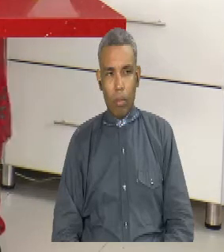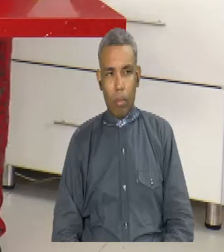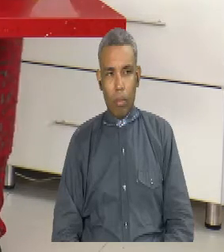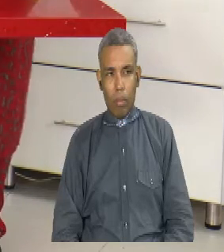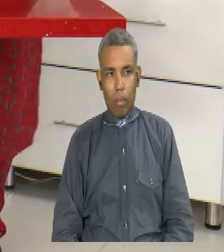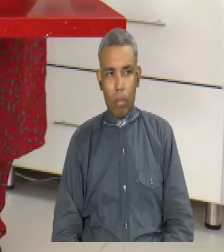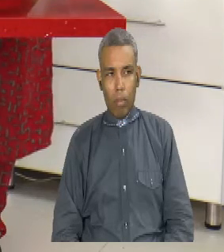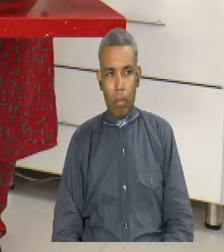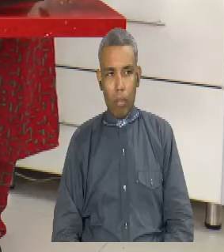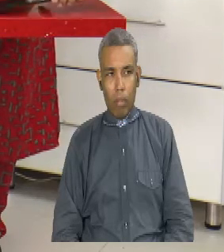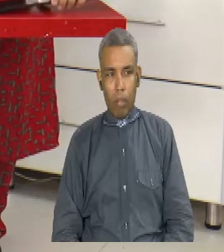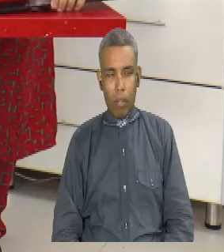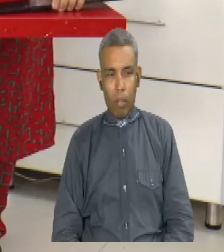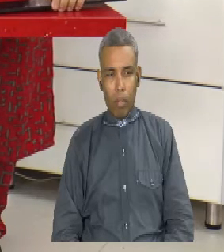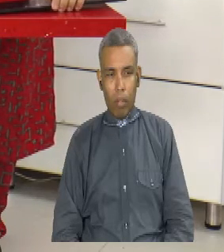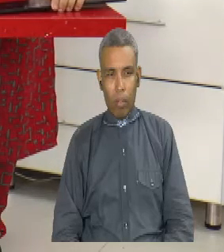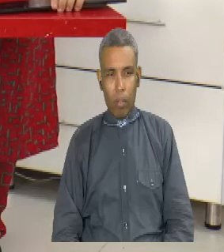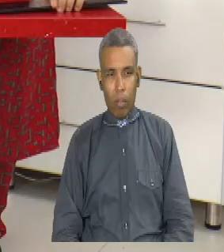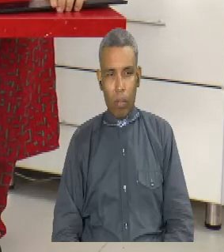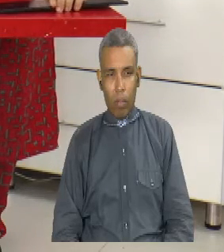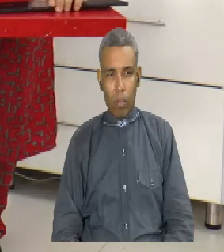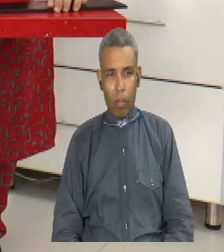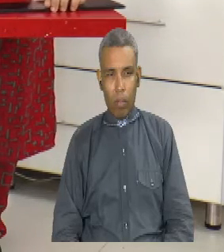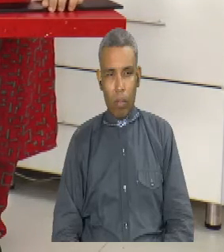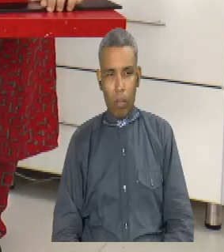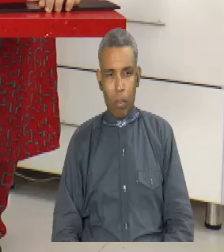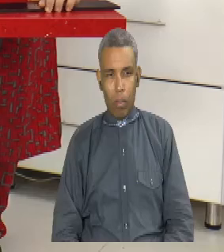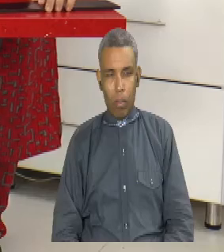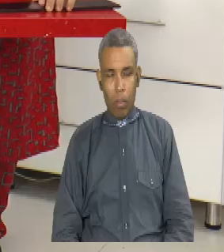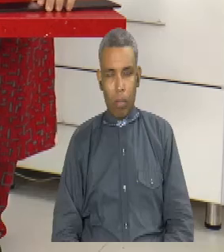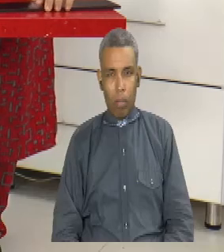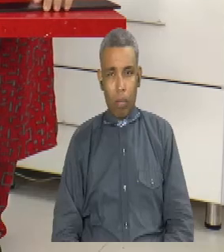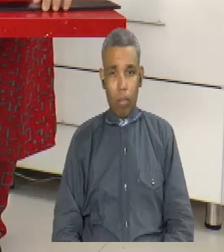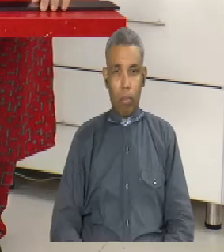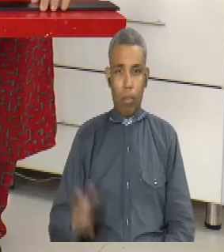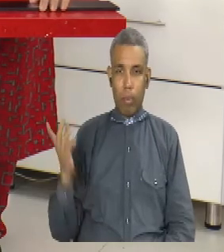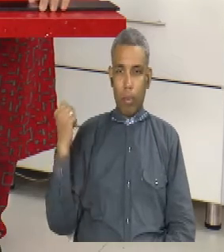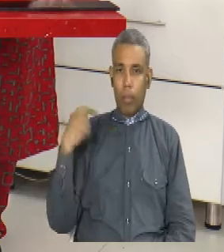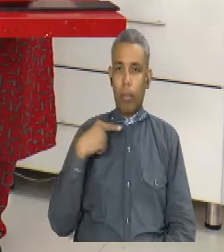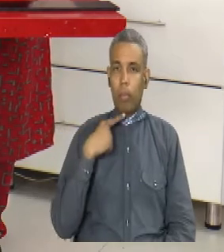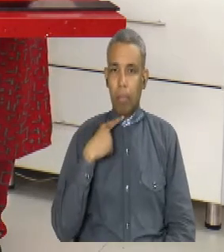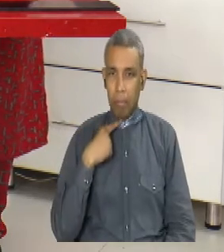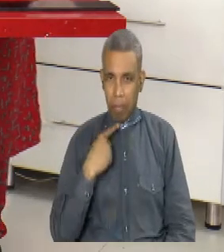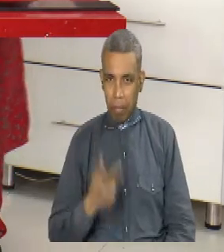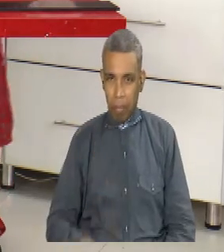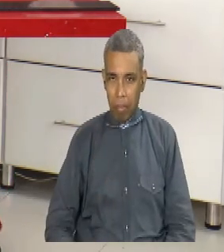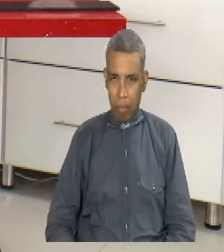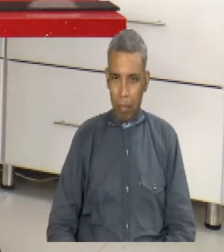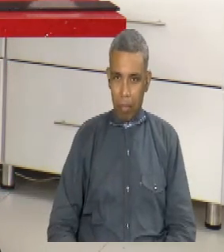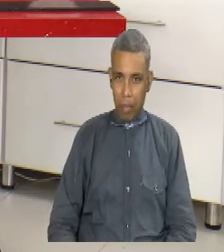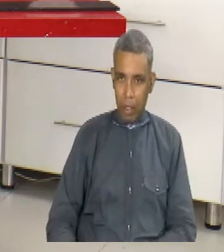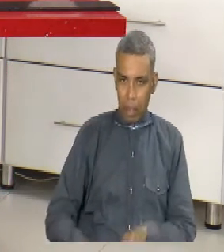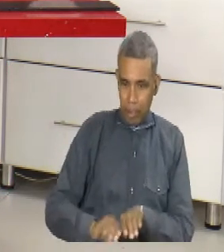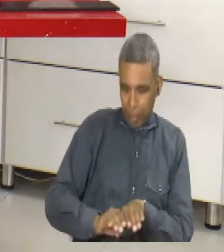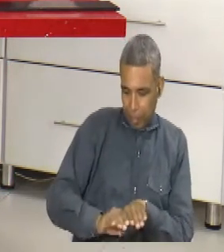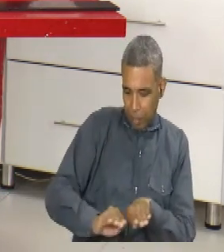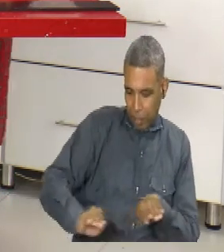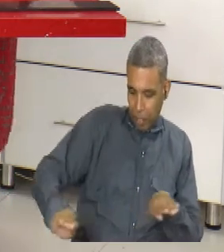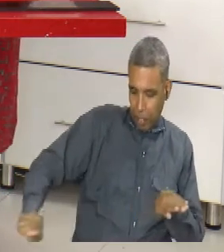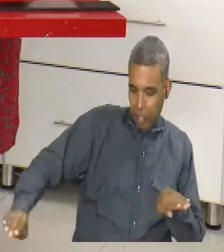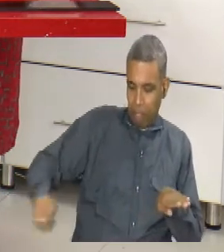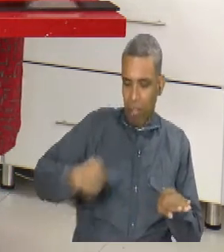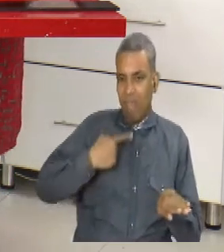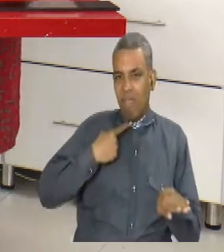Esta bandejita que ayer decía que me gustaba mucho. ¿Qué otros descuentos o promociones